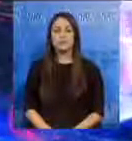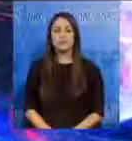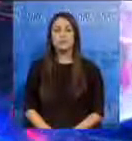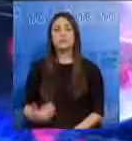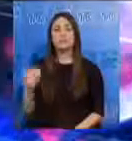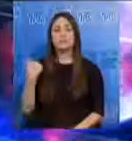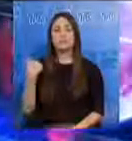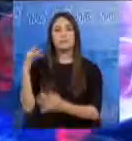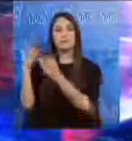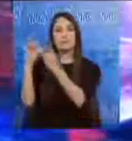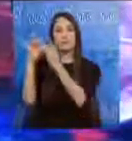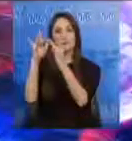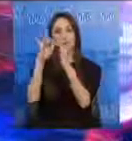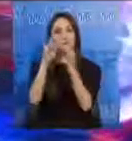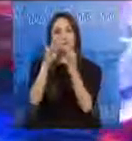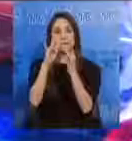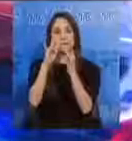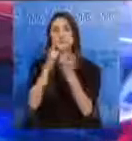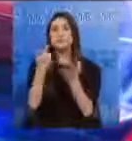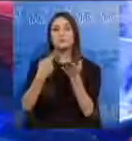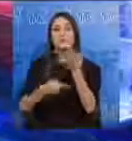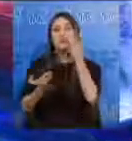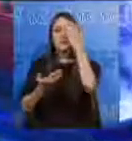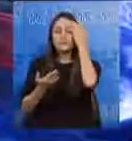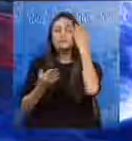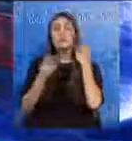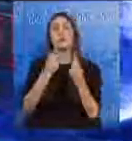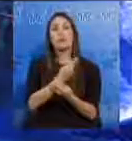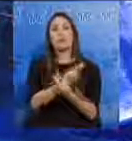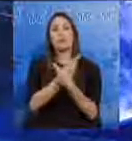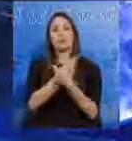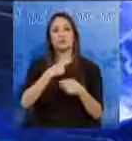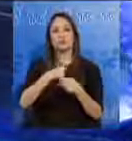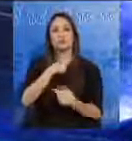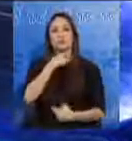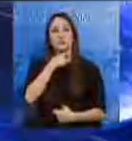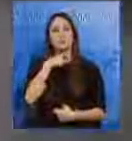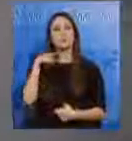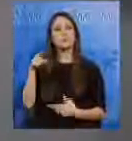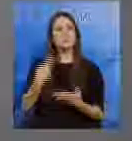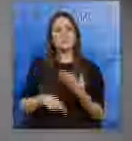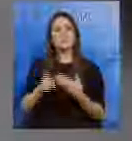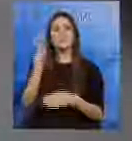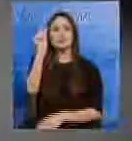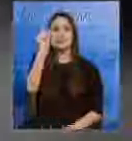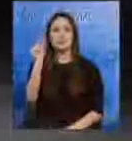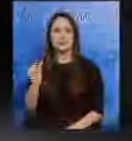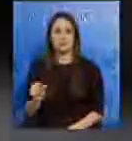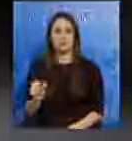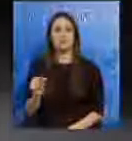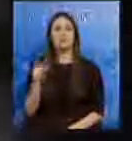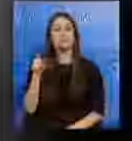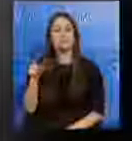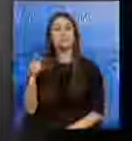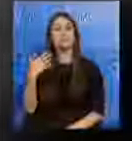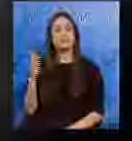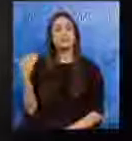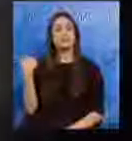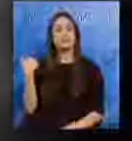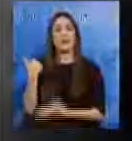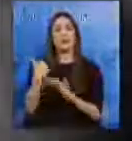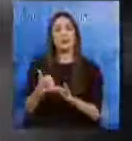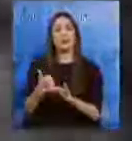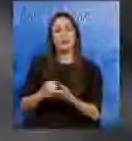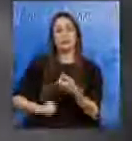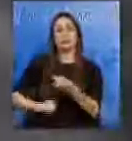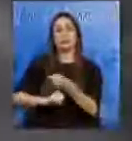Tenemos contacto con el Departamento de Protección Civil, que es la entidad italiana que se encuentra brindando el